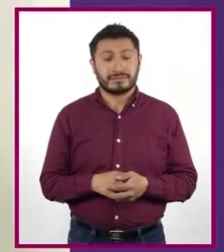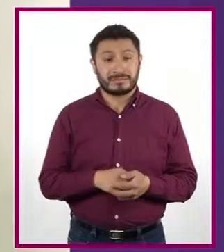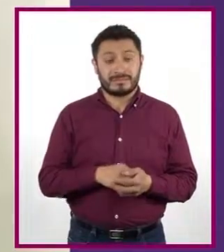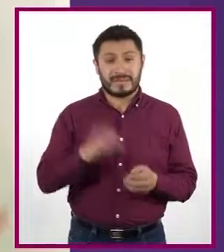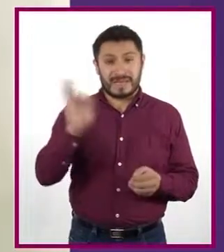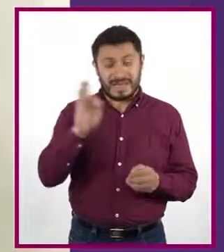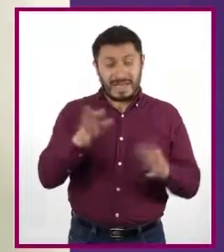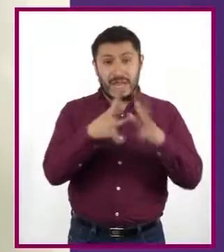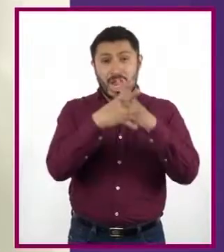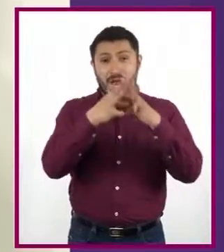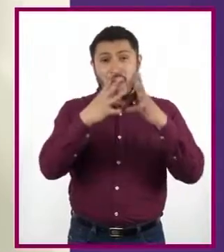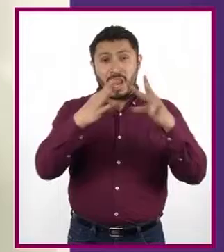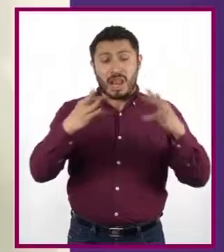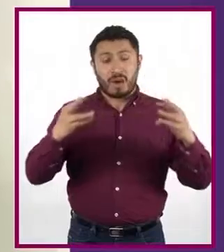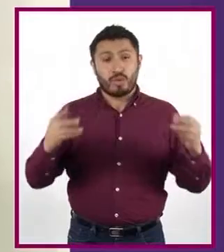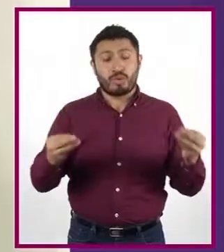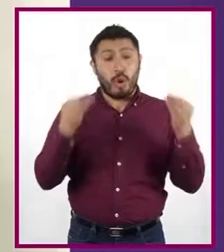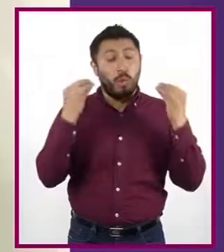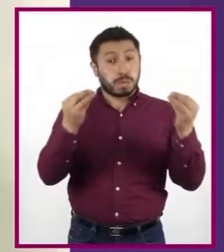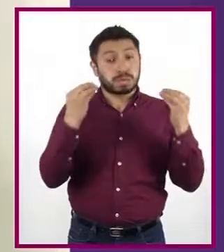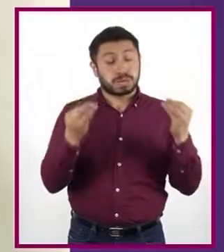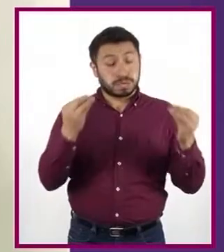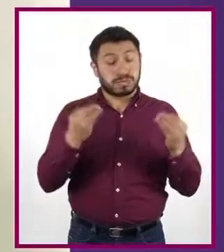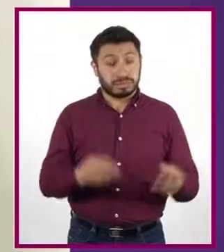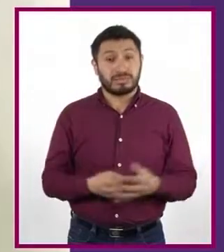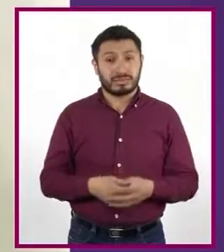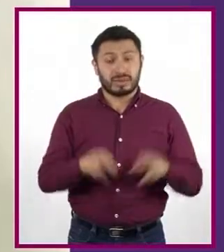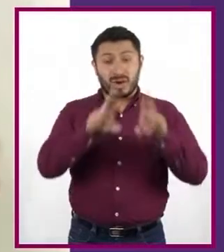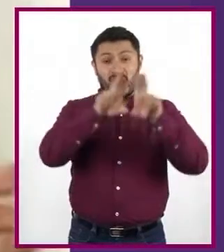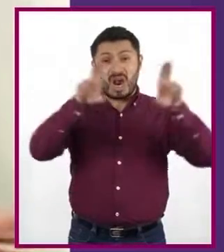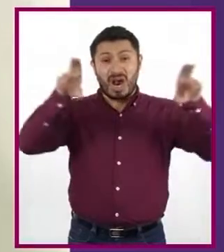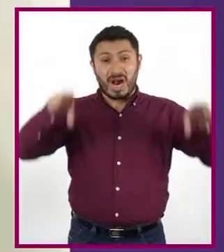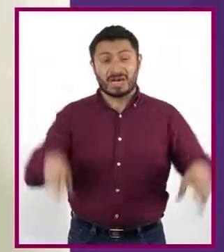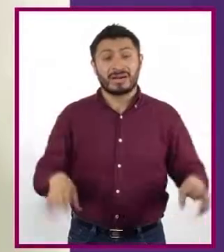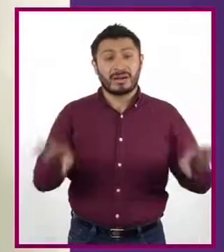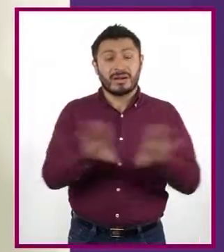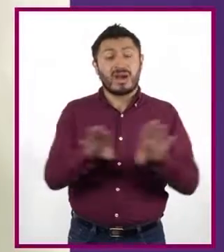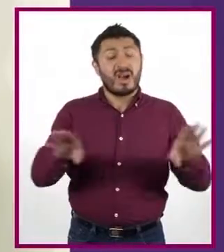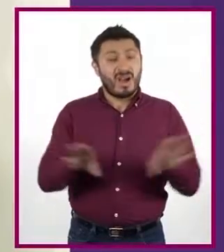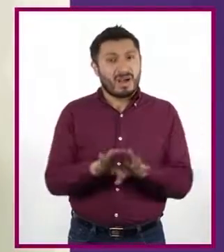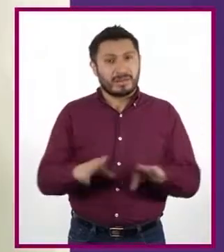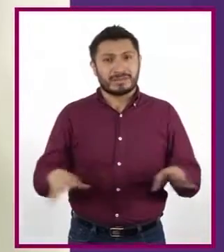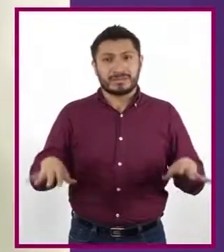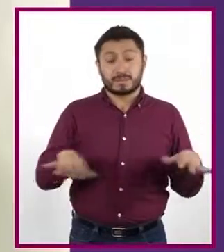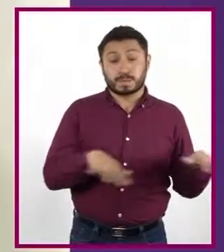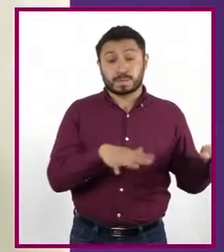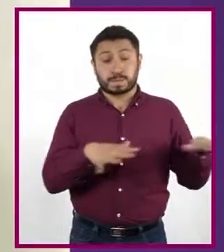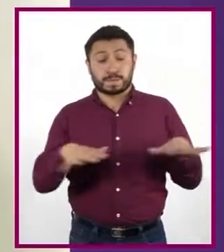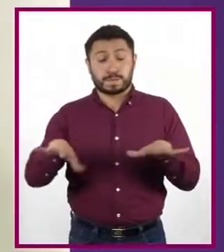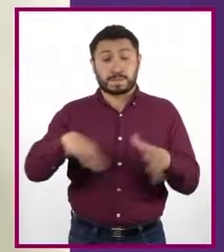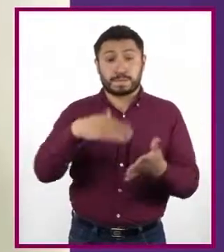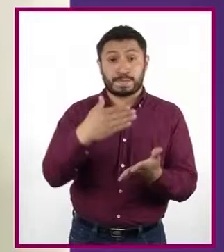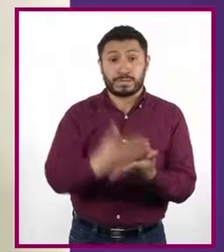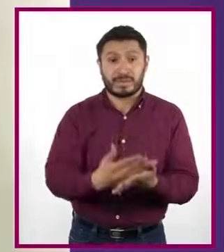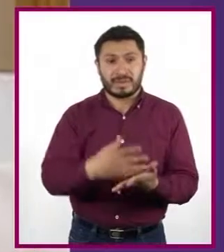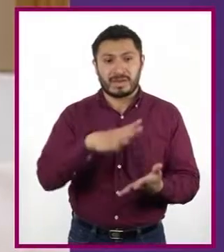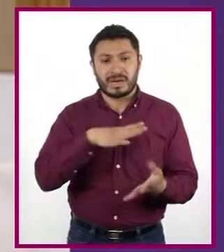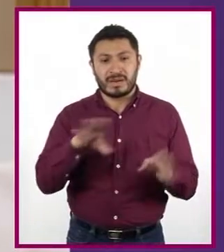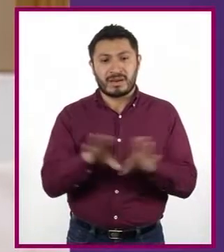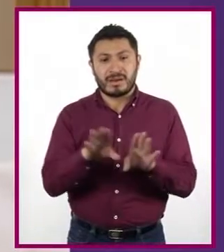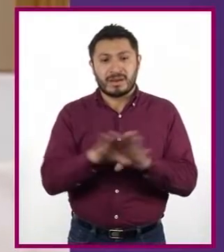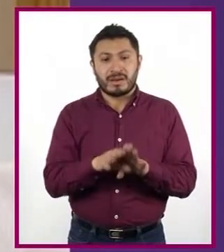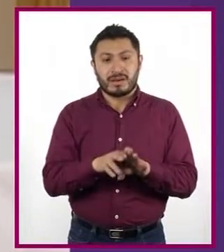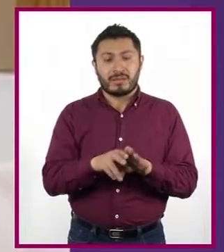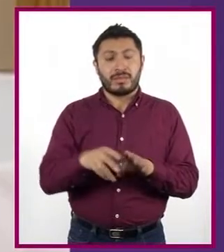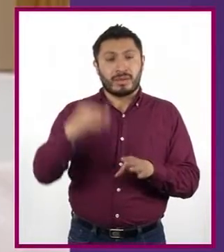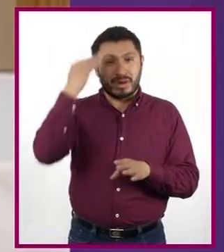derrite masivamente los glaciares en la Tierra, puede suceder que estas corrientes se paralicen y tengamos entonces una mini era